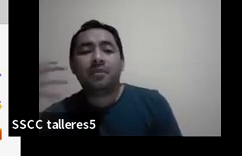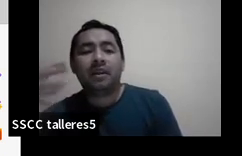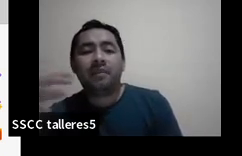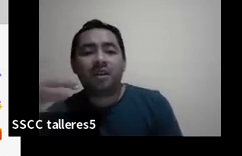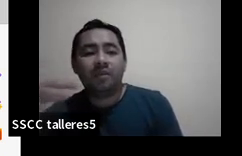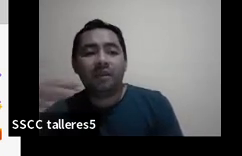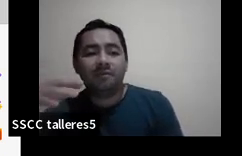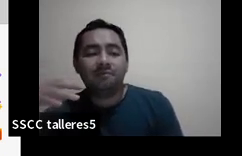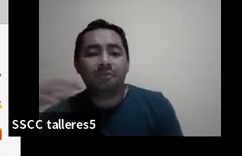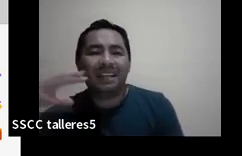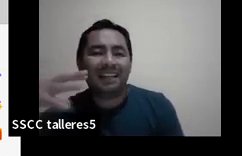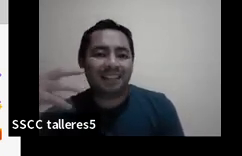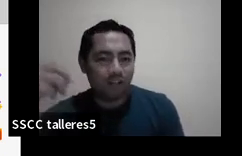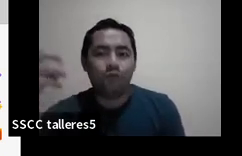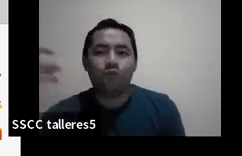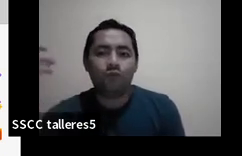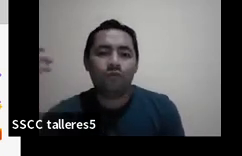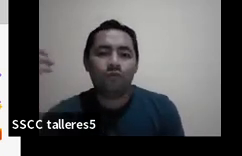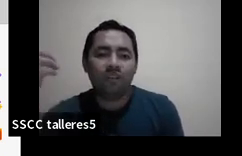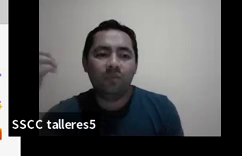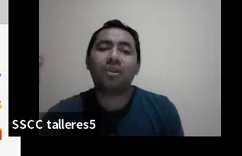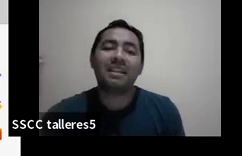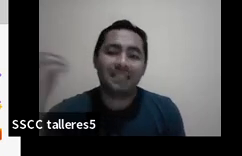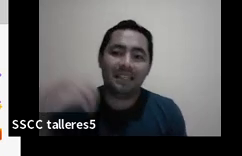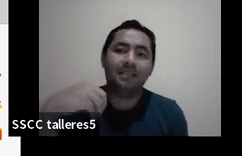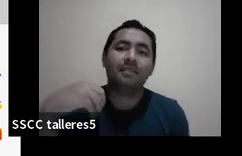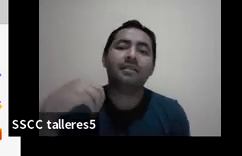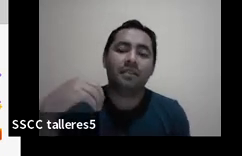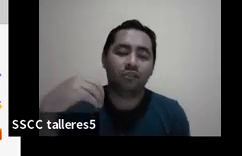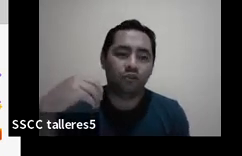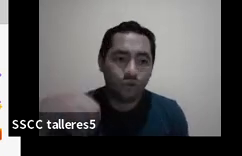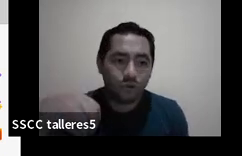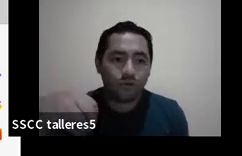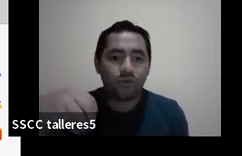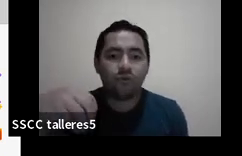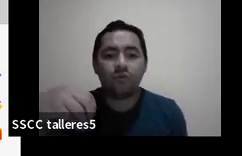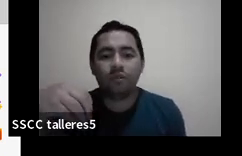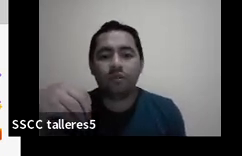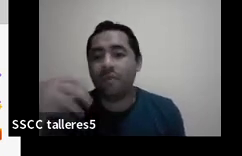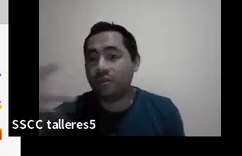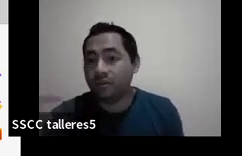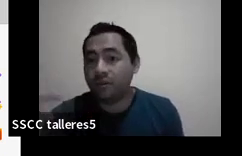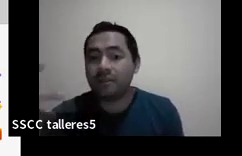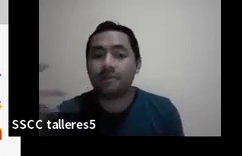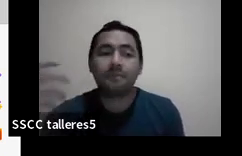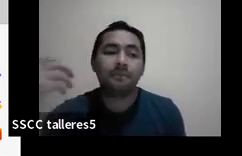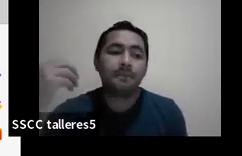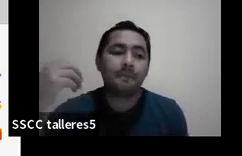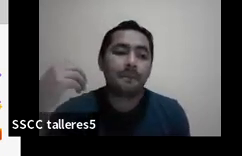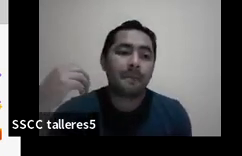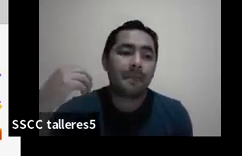A ver, por ahí, ¿qué me responden? ¿Por qué crees que no? ¿Y por qué sí son sordos o personas